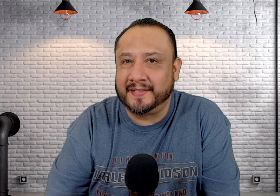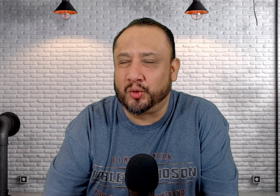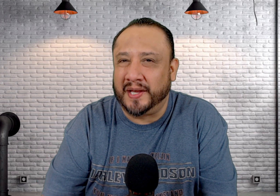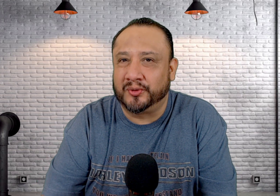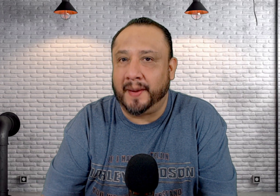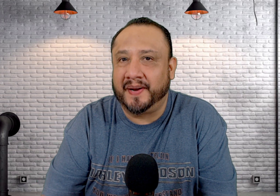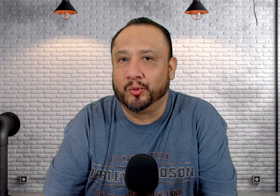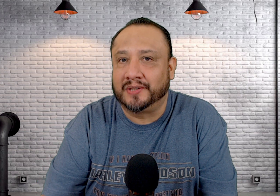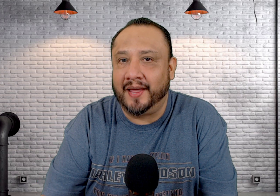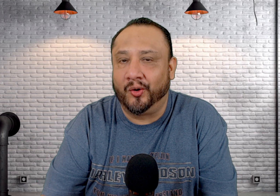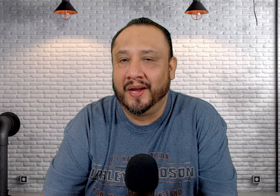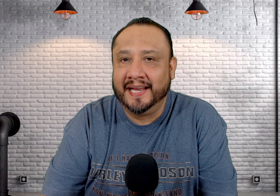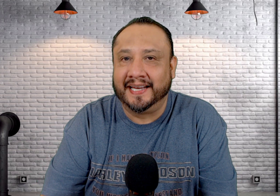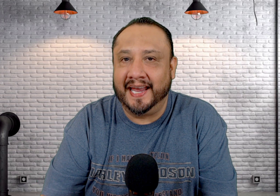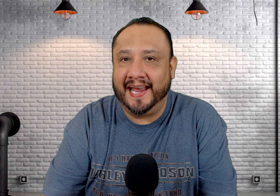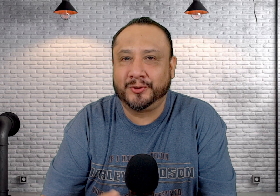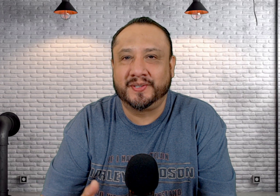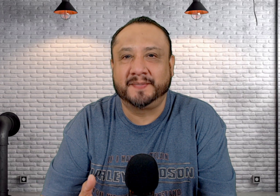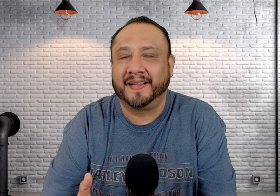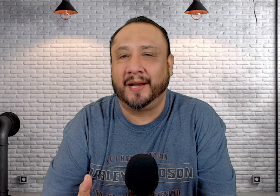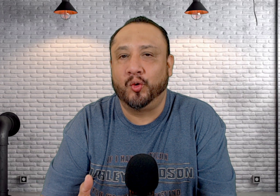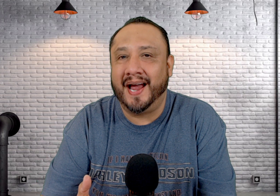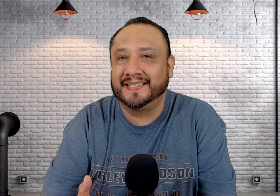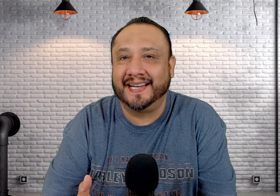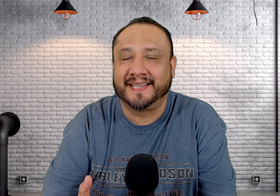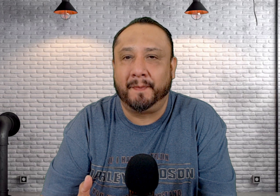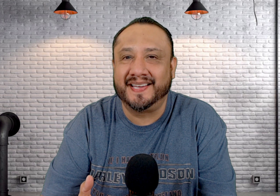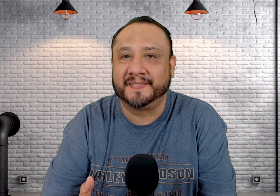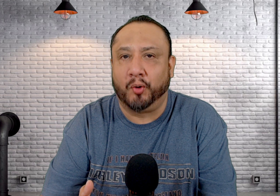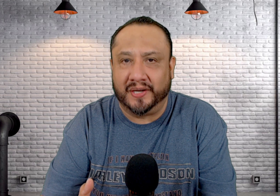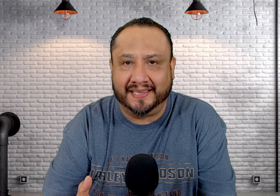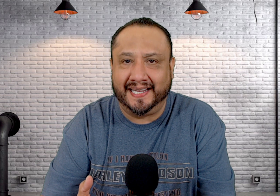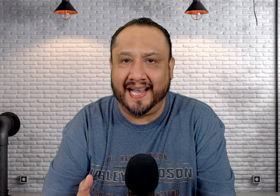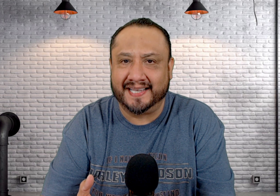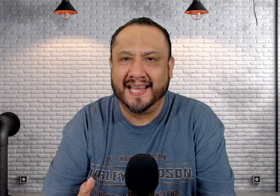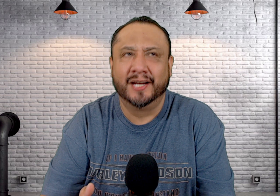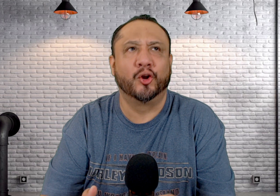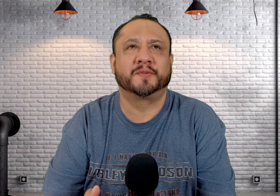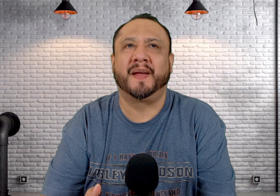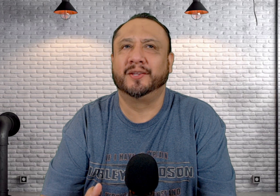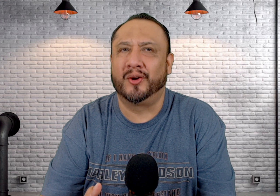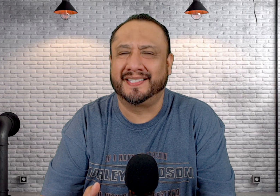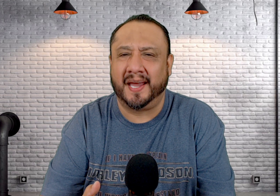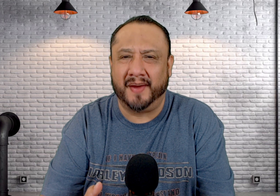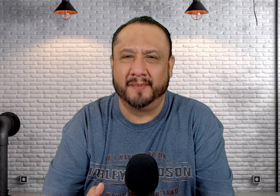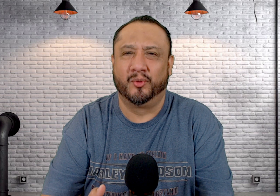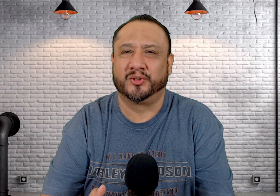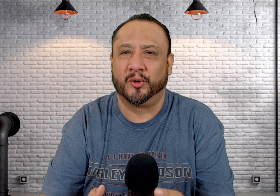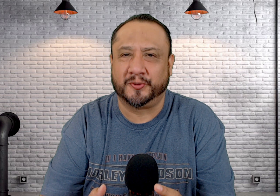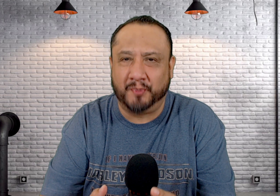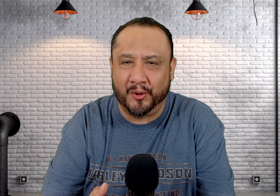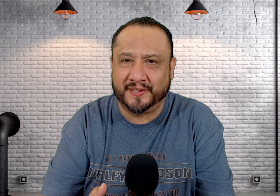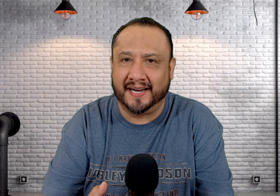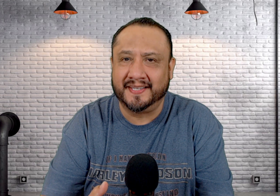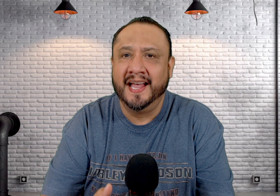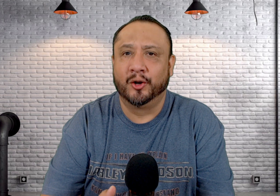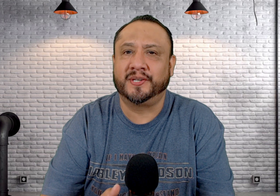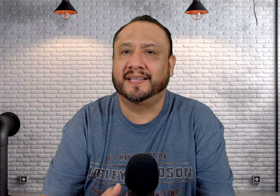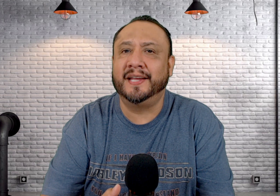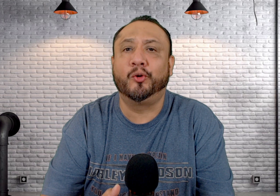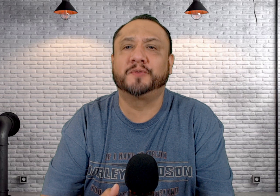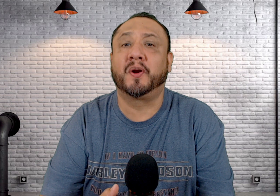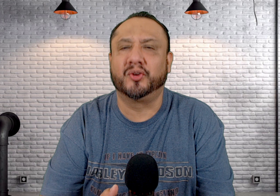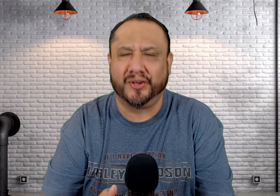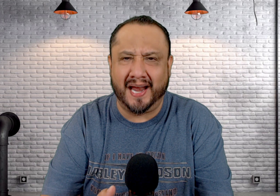¿Cuántas veces usted no se ha preguntado que esos espectaculares en las campañas políticas, los pendones que vemos, los pósters,